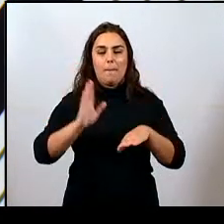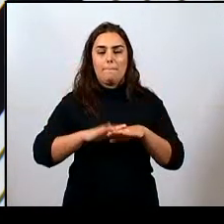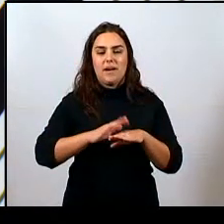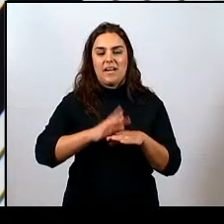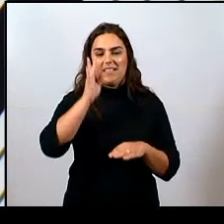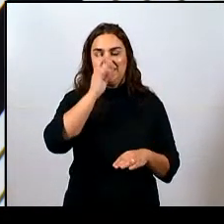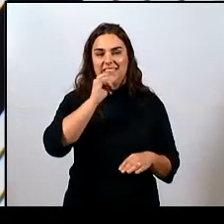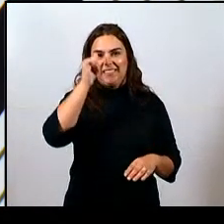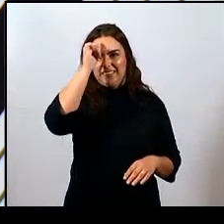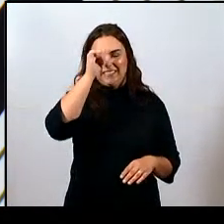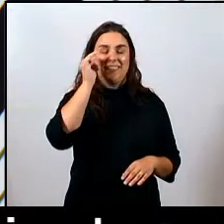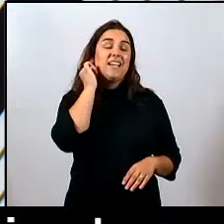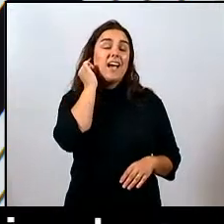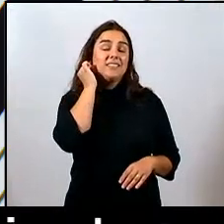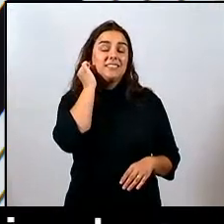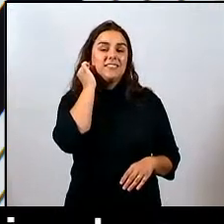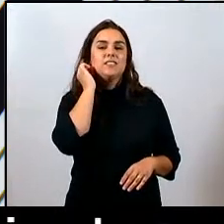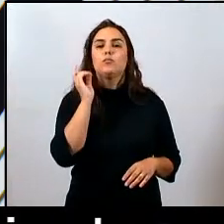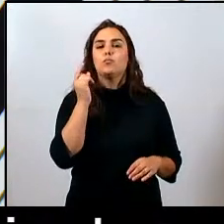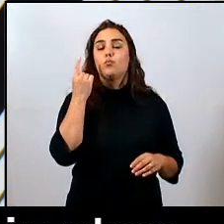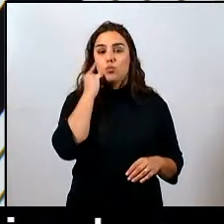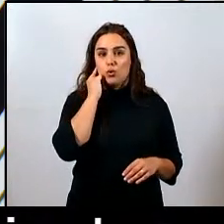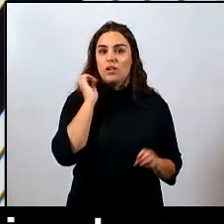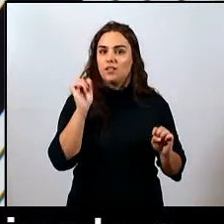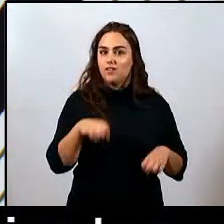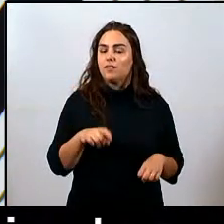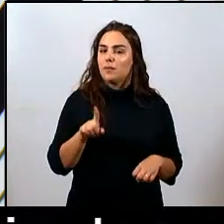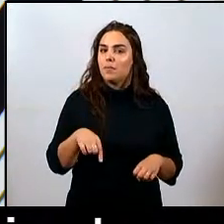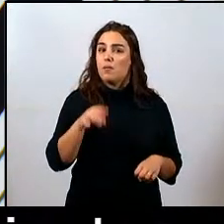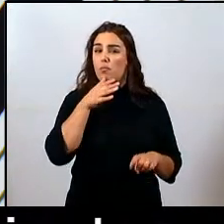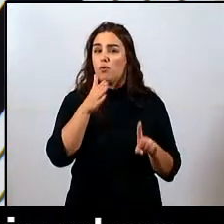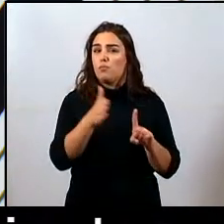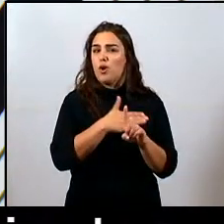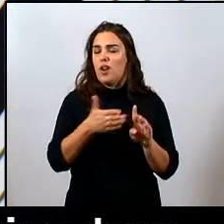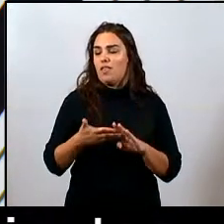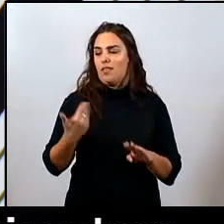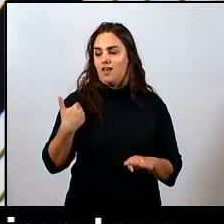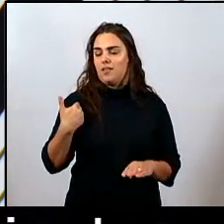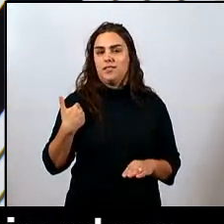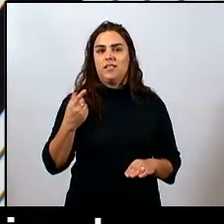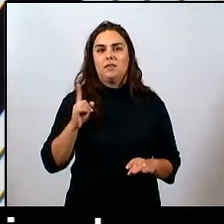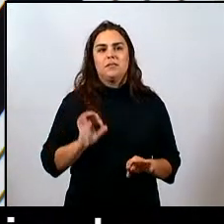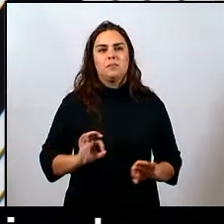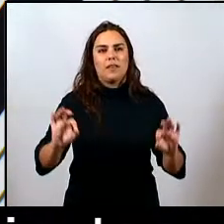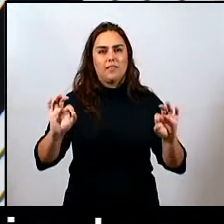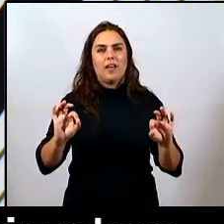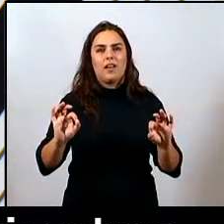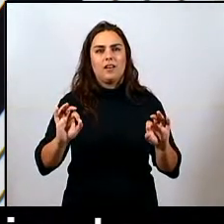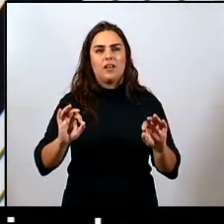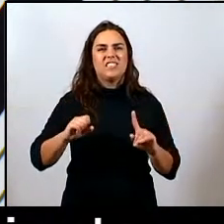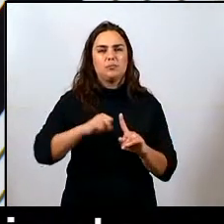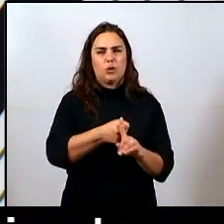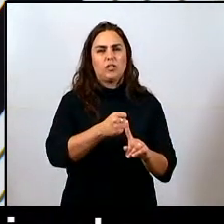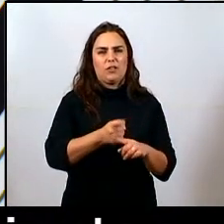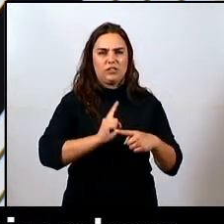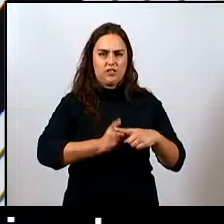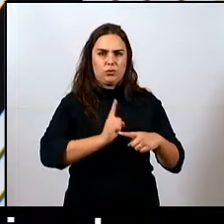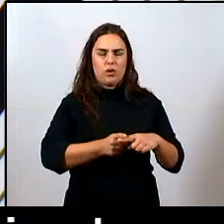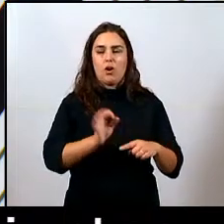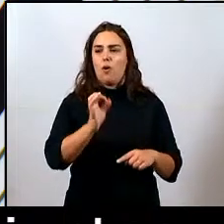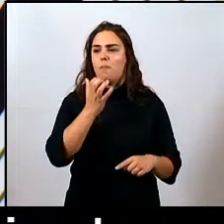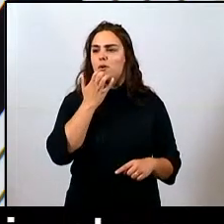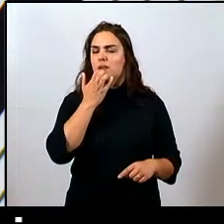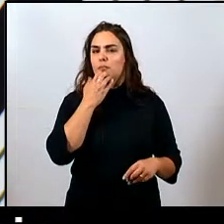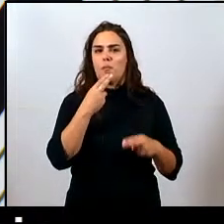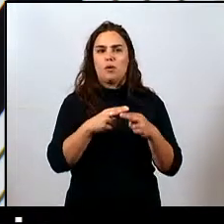niñas, para mujeres que sean víctimas de cualquier tipo de violencia, especialmente la explotación sexual, o, por ejemplo, en